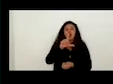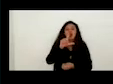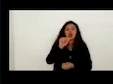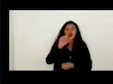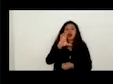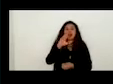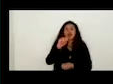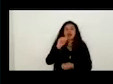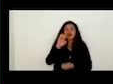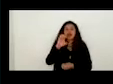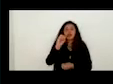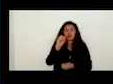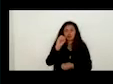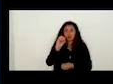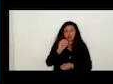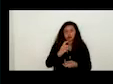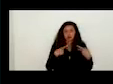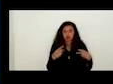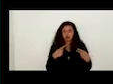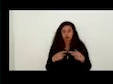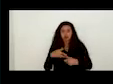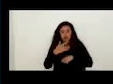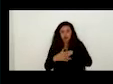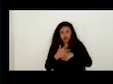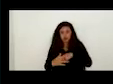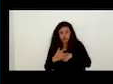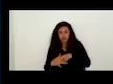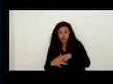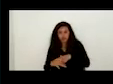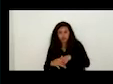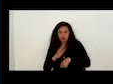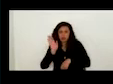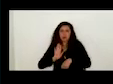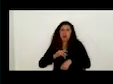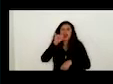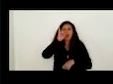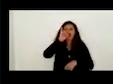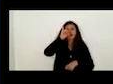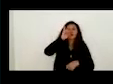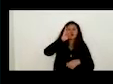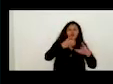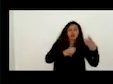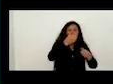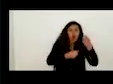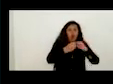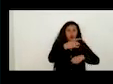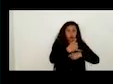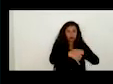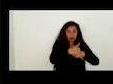sinónimo si una persona consume queso como si hubiera tomado la leche o el yogur. Y más bien el